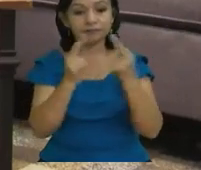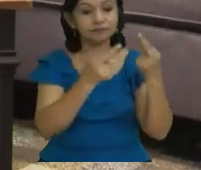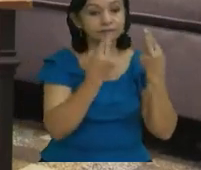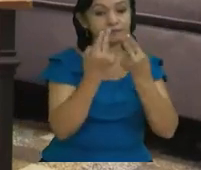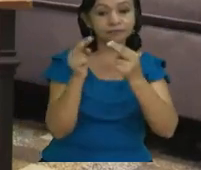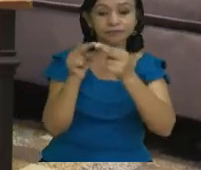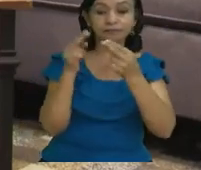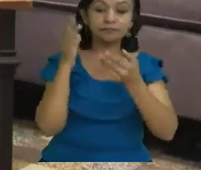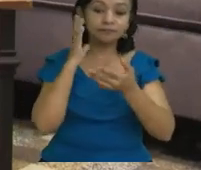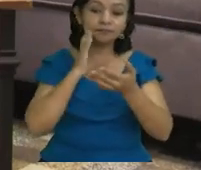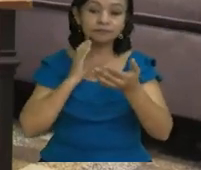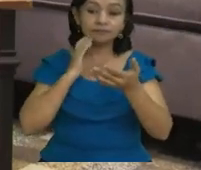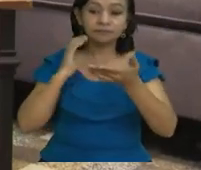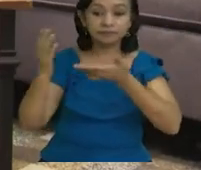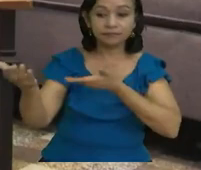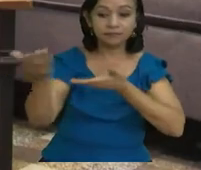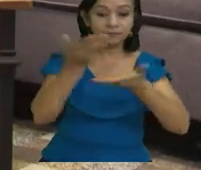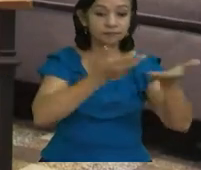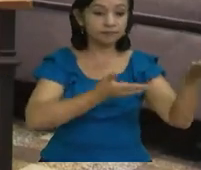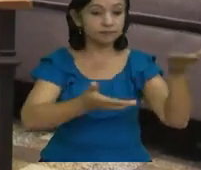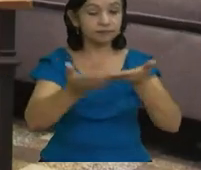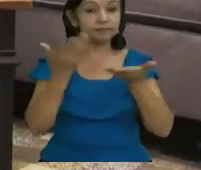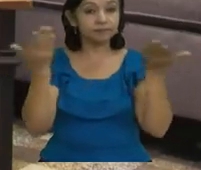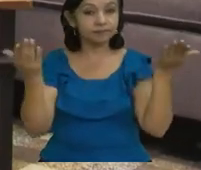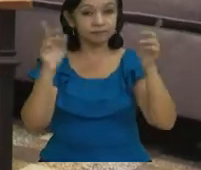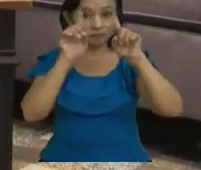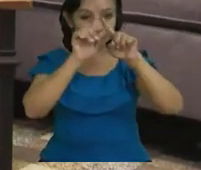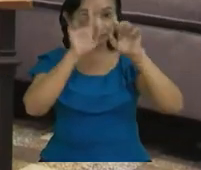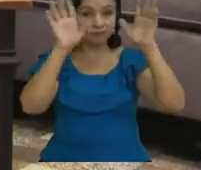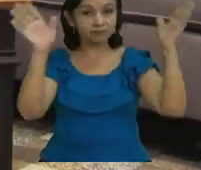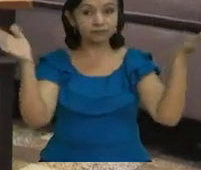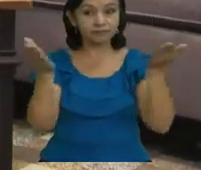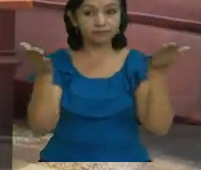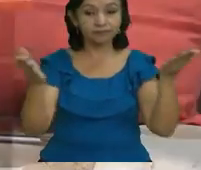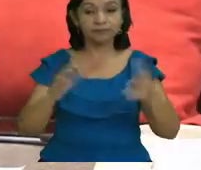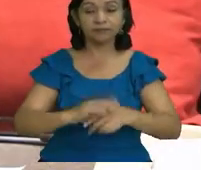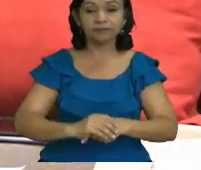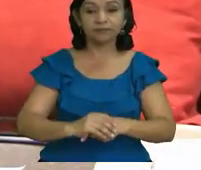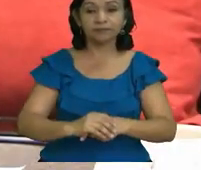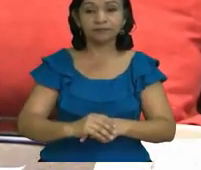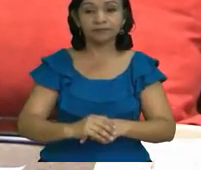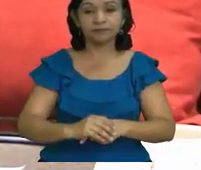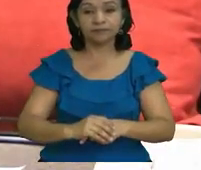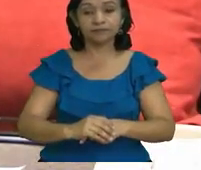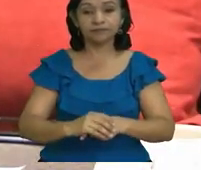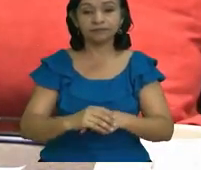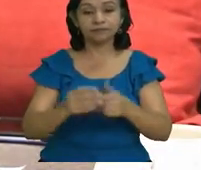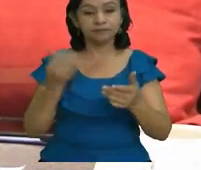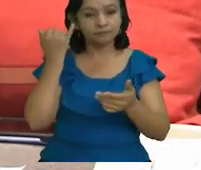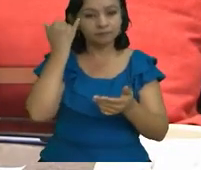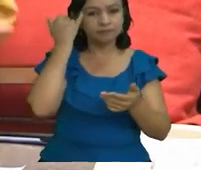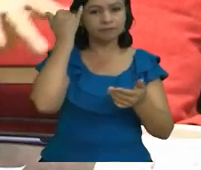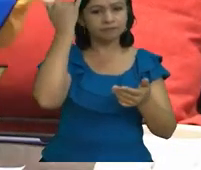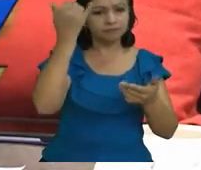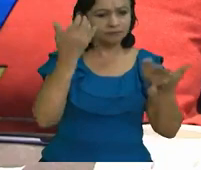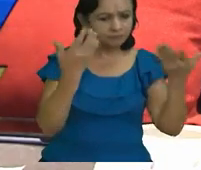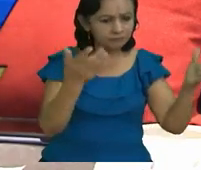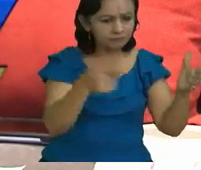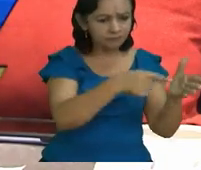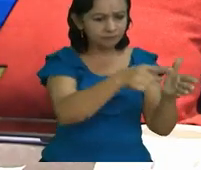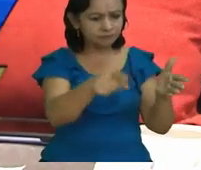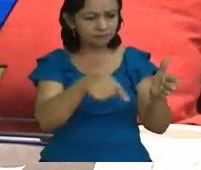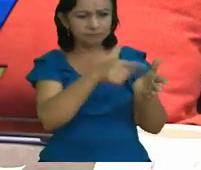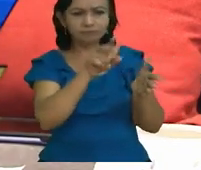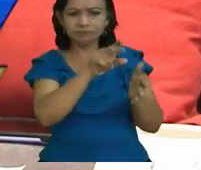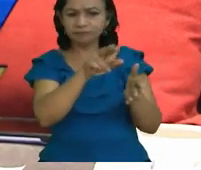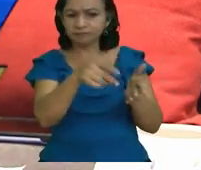se da intercambio entre los protagonistas, ¿no? Claro que sí. Por ejemplo, en ese, por ejemplo, en el de agroinnovación, entre ellos